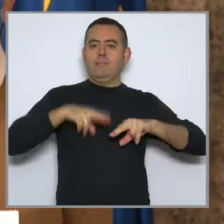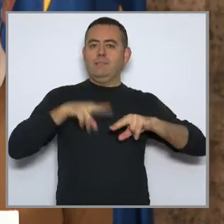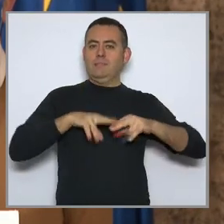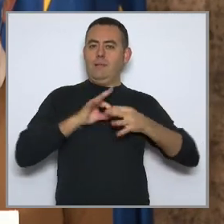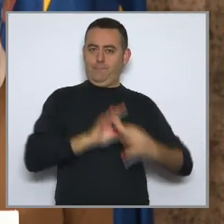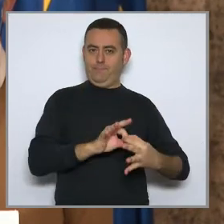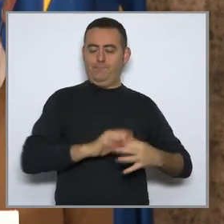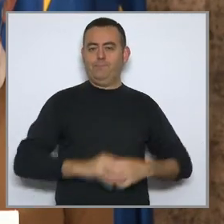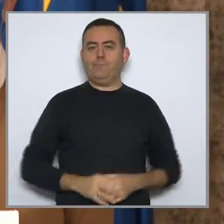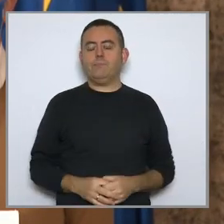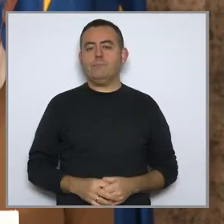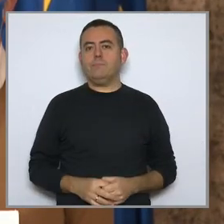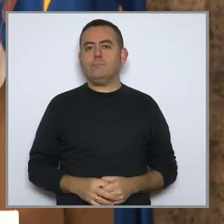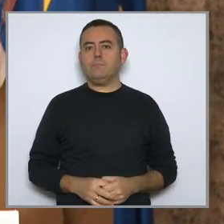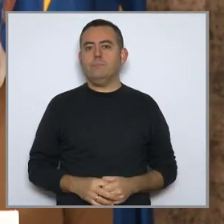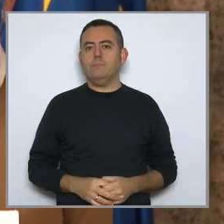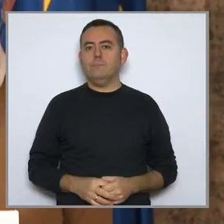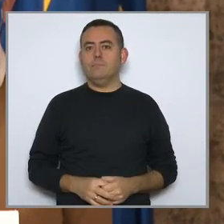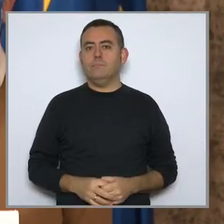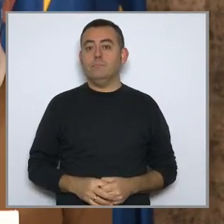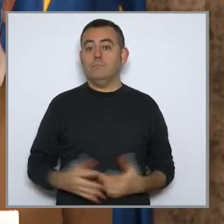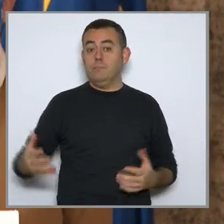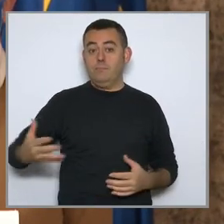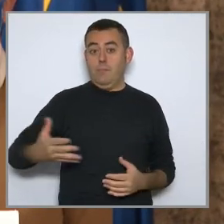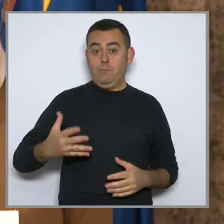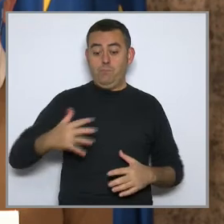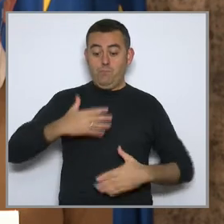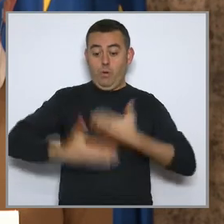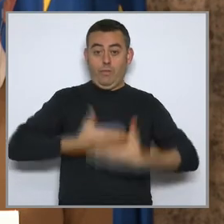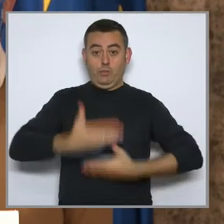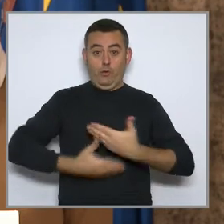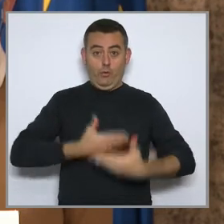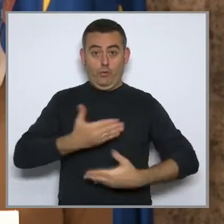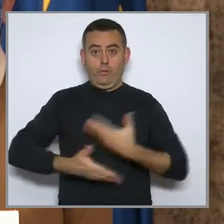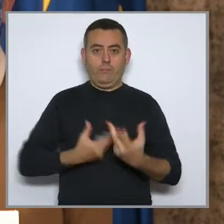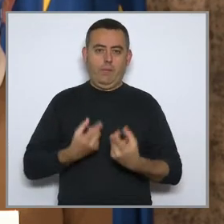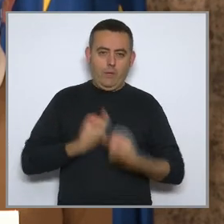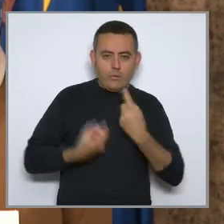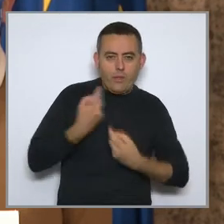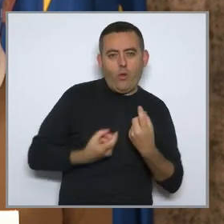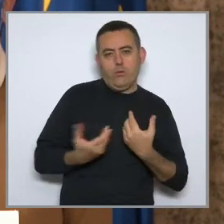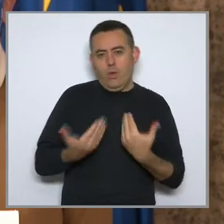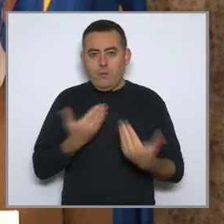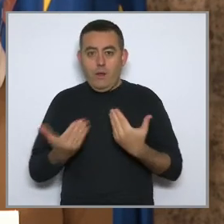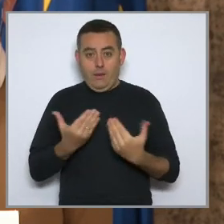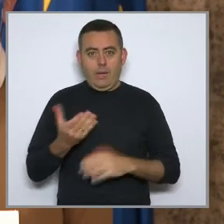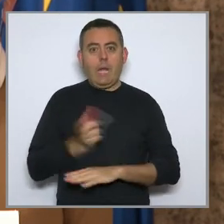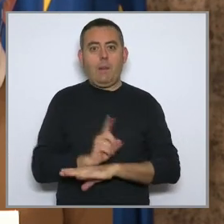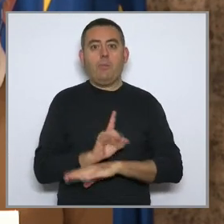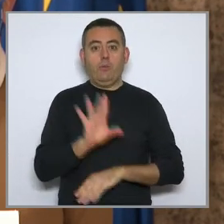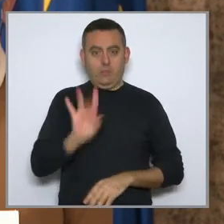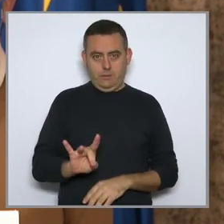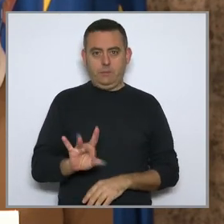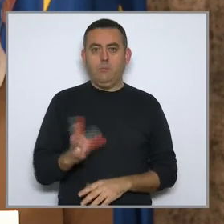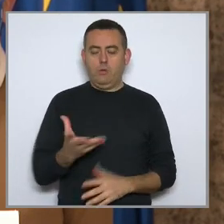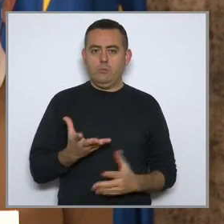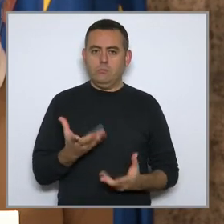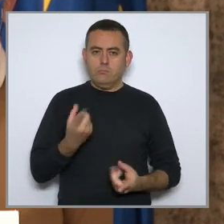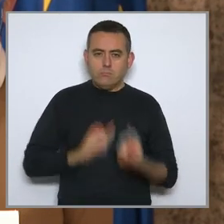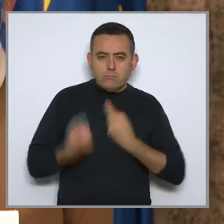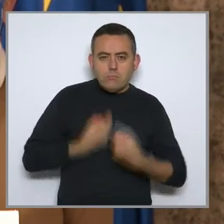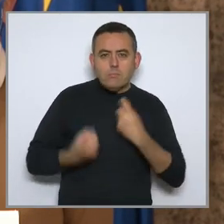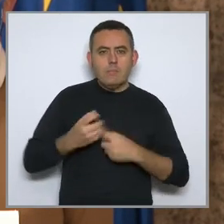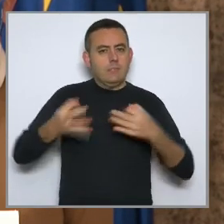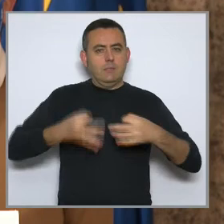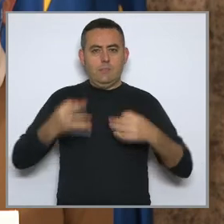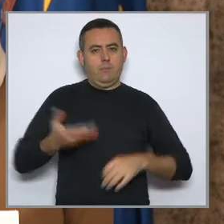Quiero decir que durante todo este proceso de negociación, que ha sido rápido, ha sido fundamental, como siempre, la